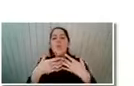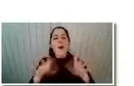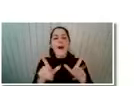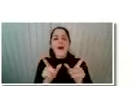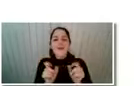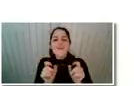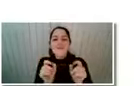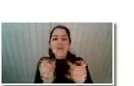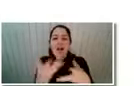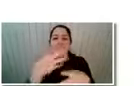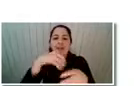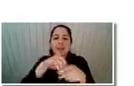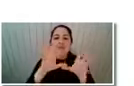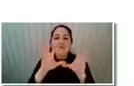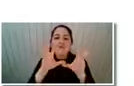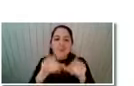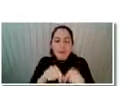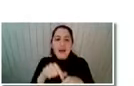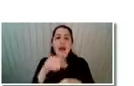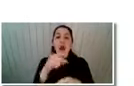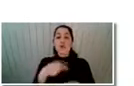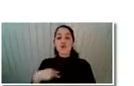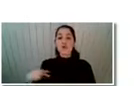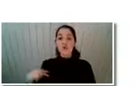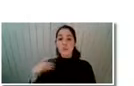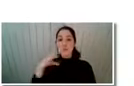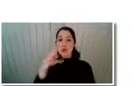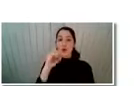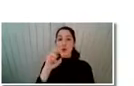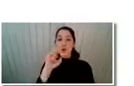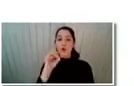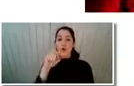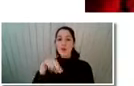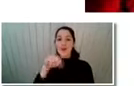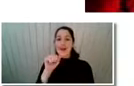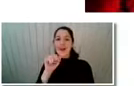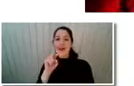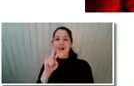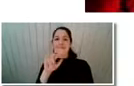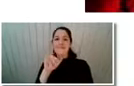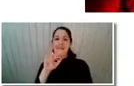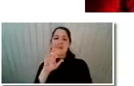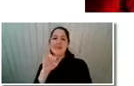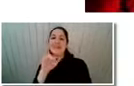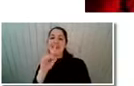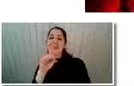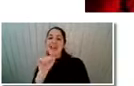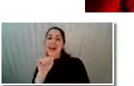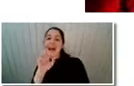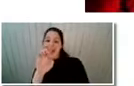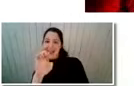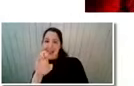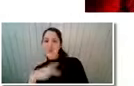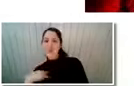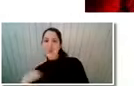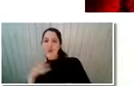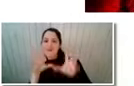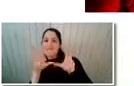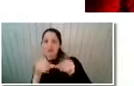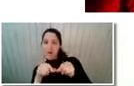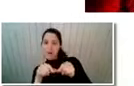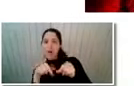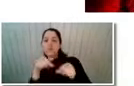Coronaviridae, ¿no? La pronunciación de esta familia no es mi expertise. Entonces, cualquier virus que pertenezca a